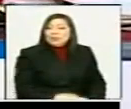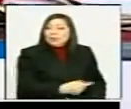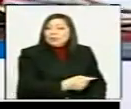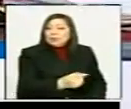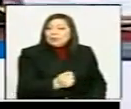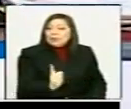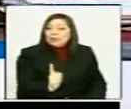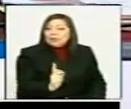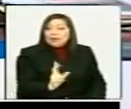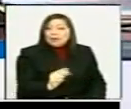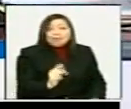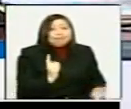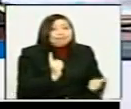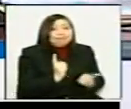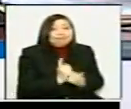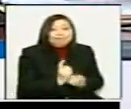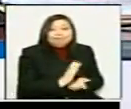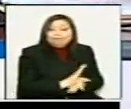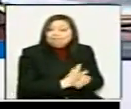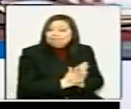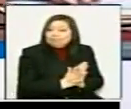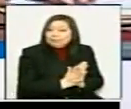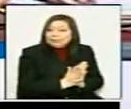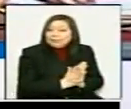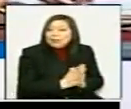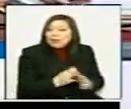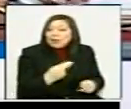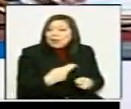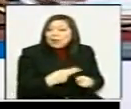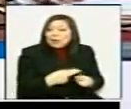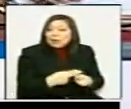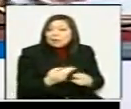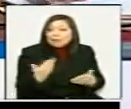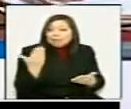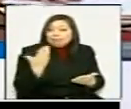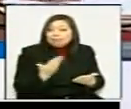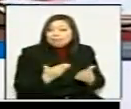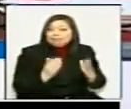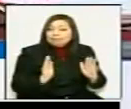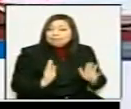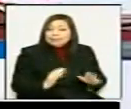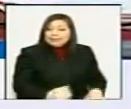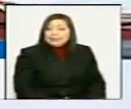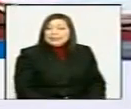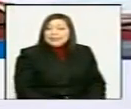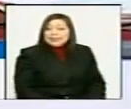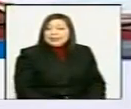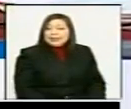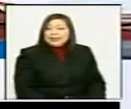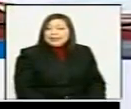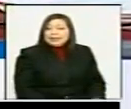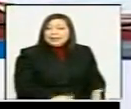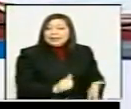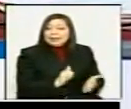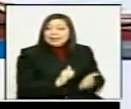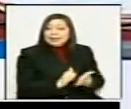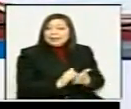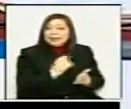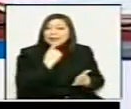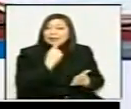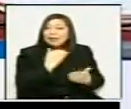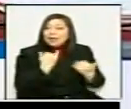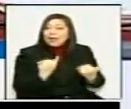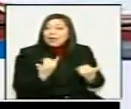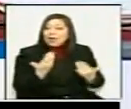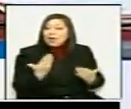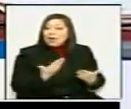ustedes van a encontrar el nombre de los árbitros que están hoy